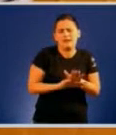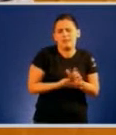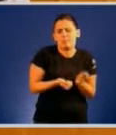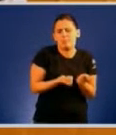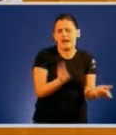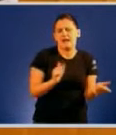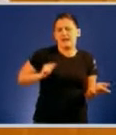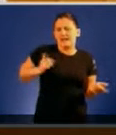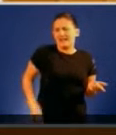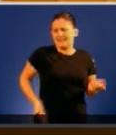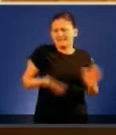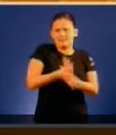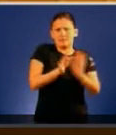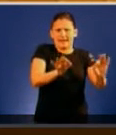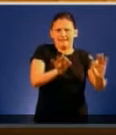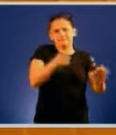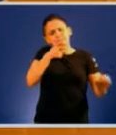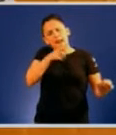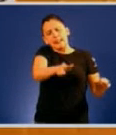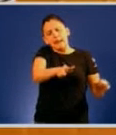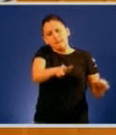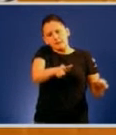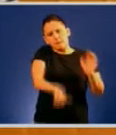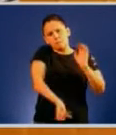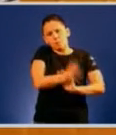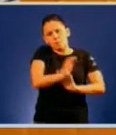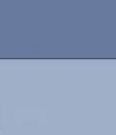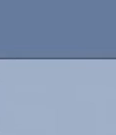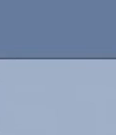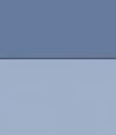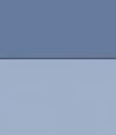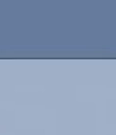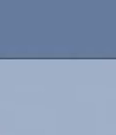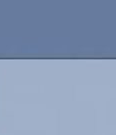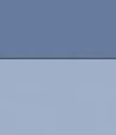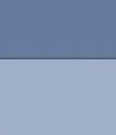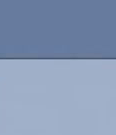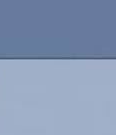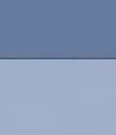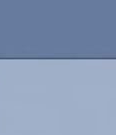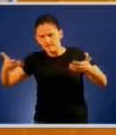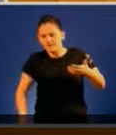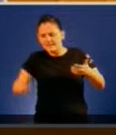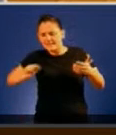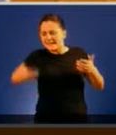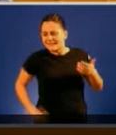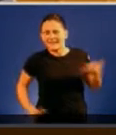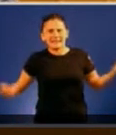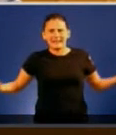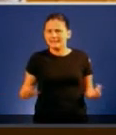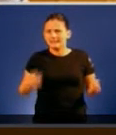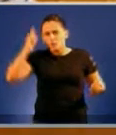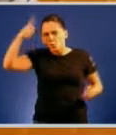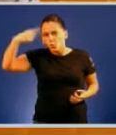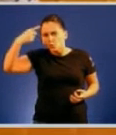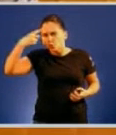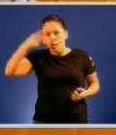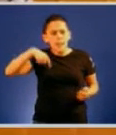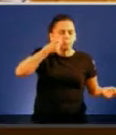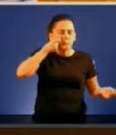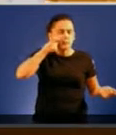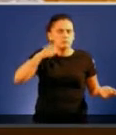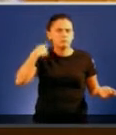riqueza, sempre usan ese mantra, pero cando aparece a necrópole de Coeses, que foi a riqueza? A riqueza cultural que se